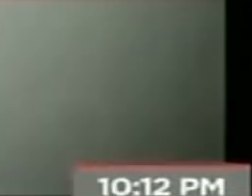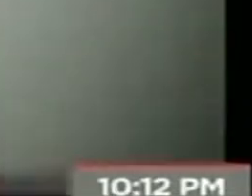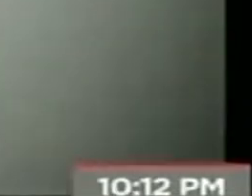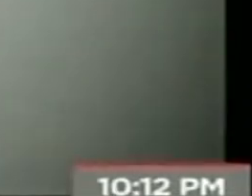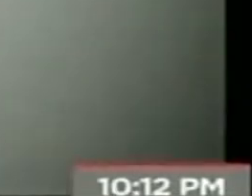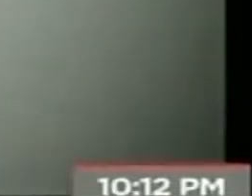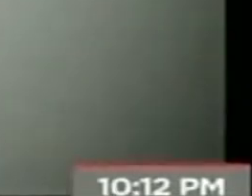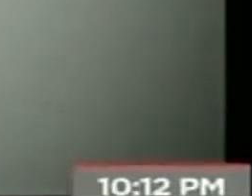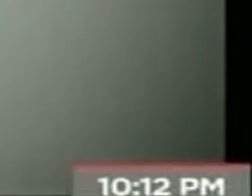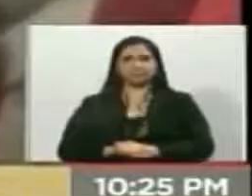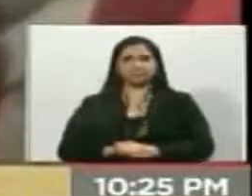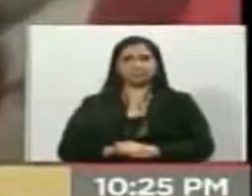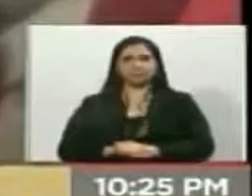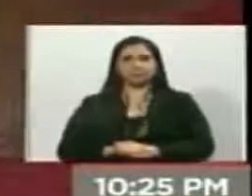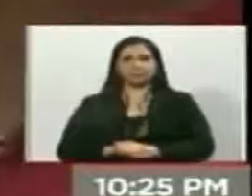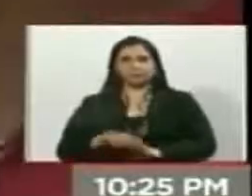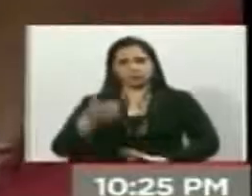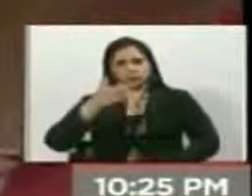gigante.